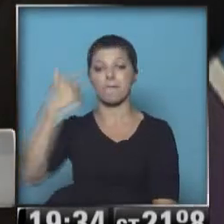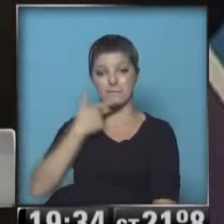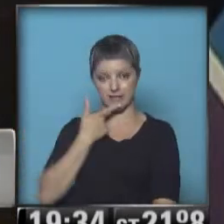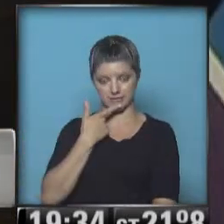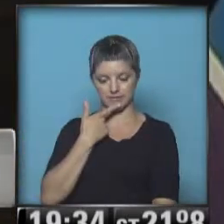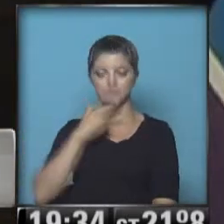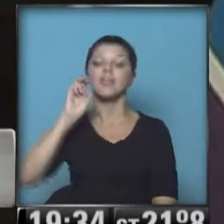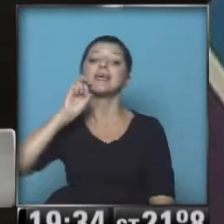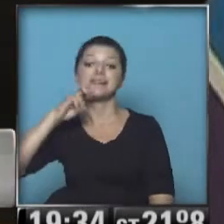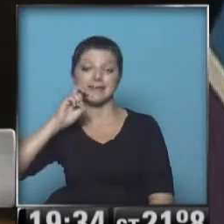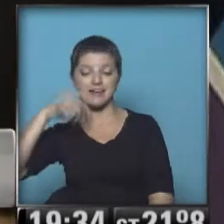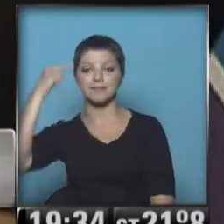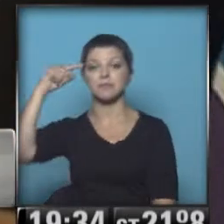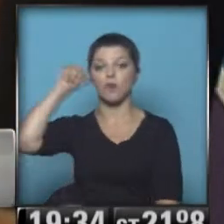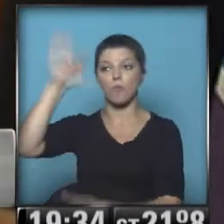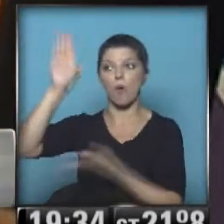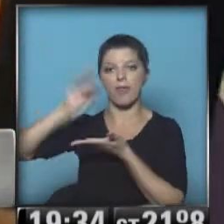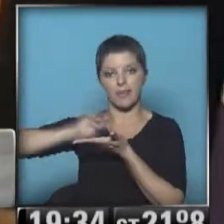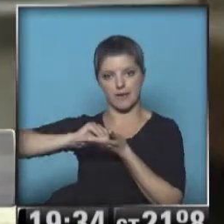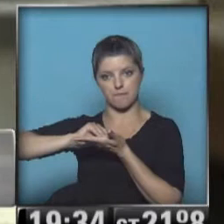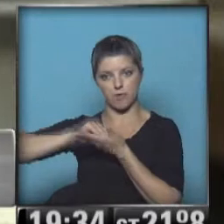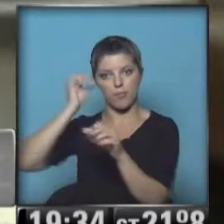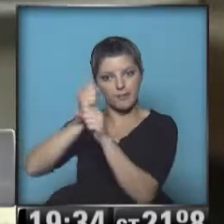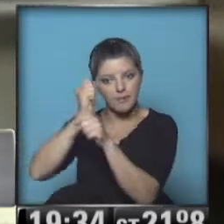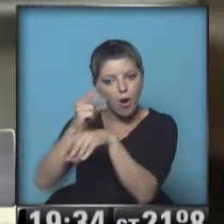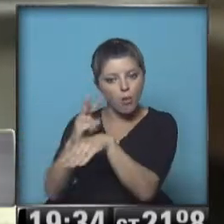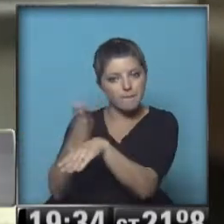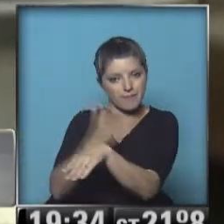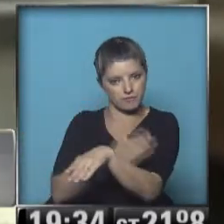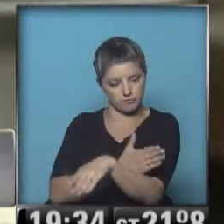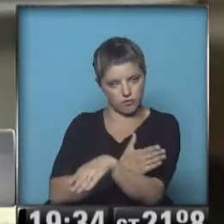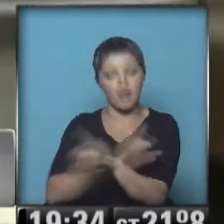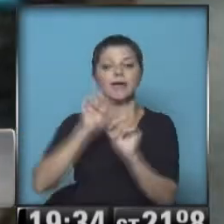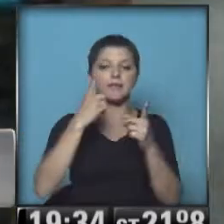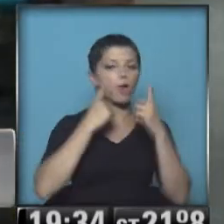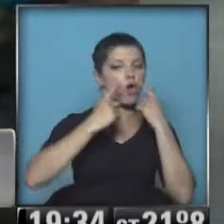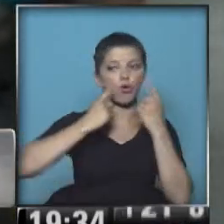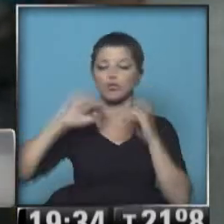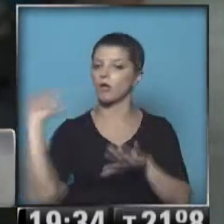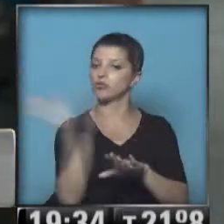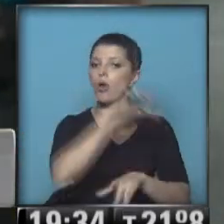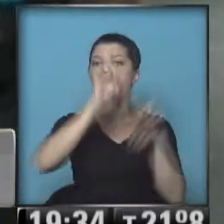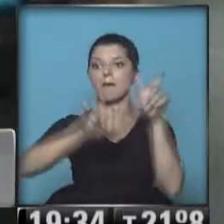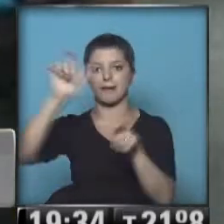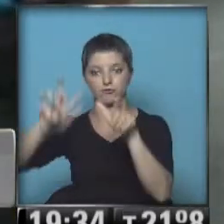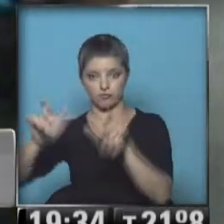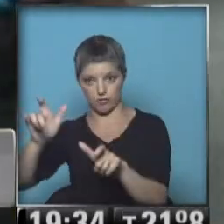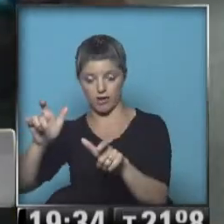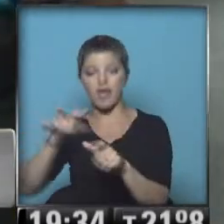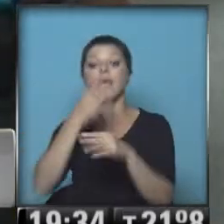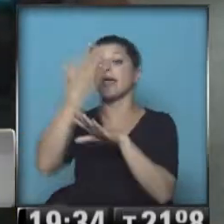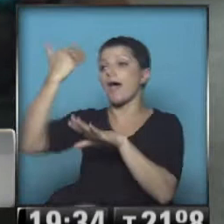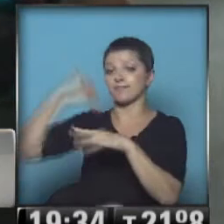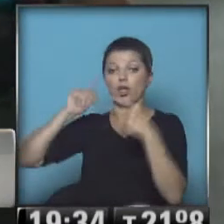Nigeria es tomado como un ejemplo de la eficiente tarea preventiva y el control sobre todas las personas que tuvieron contacto